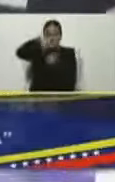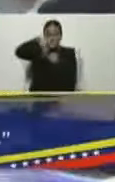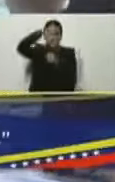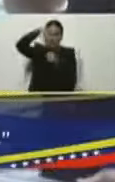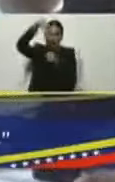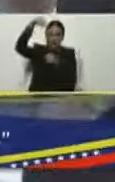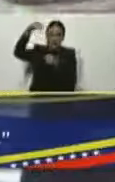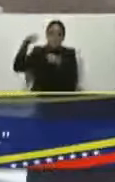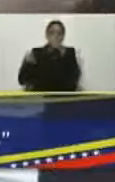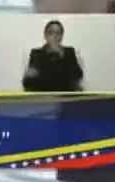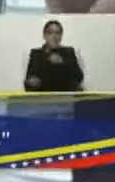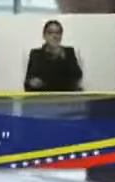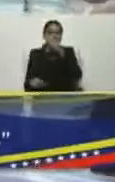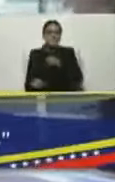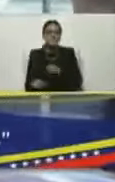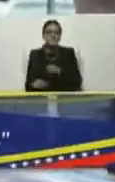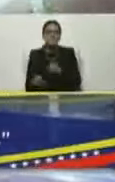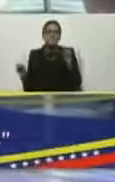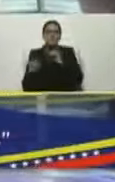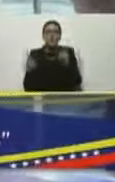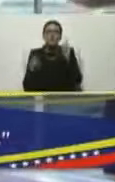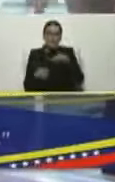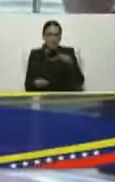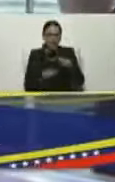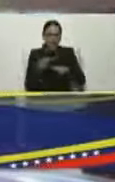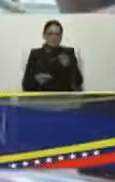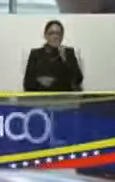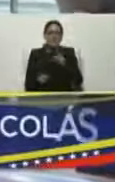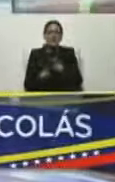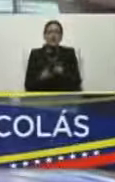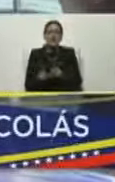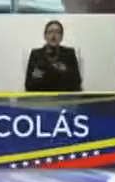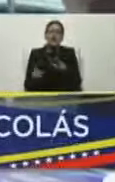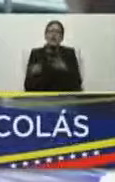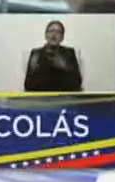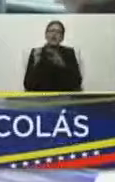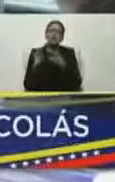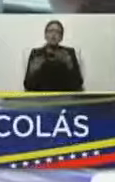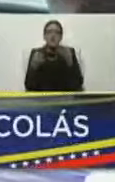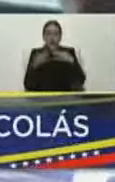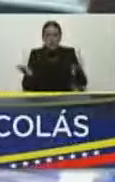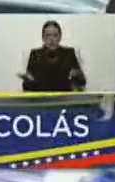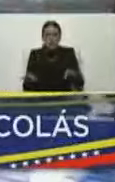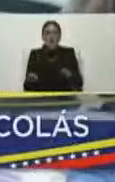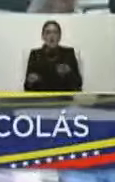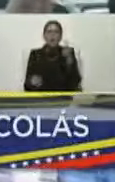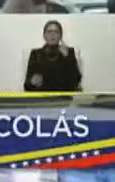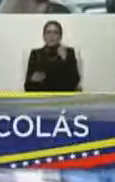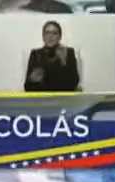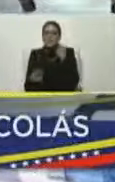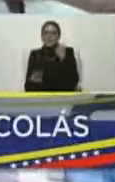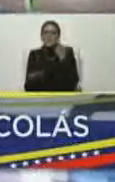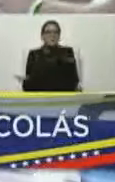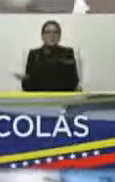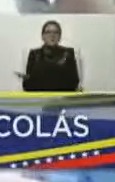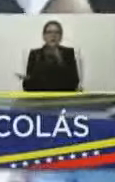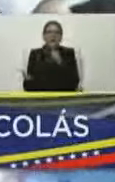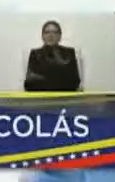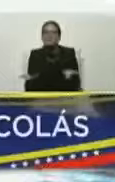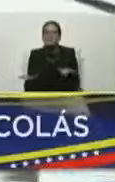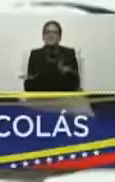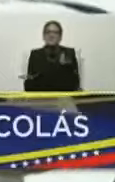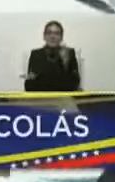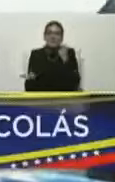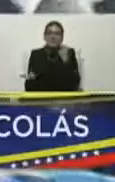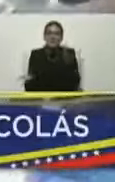de... de paletas, tenemos tanto cítricas como 100% frutales, crema de leche condensada. Acá, por